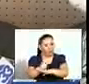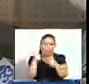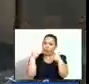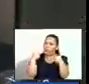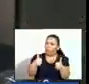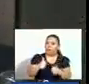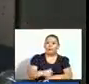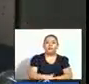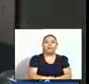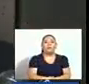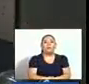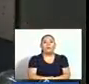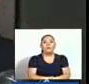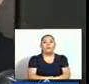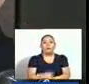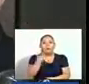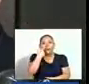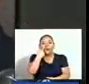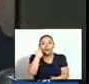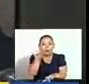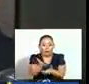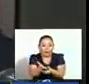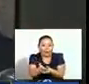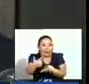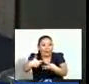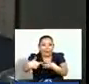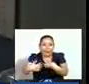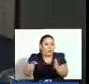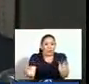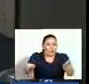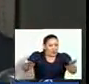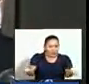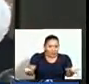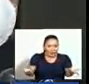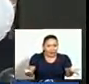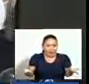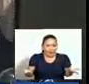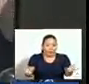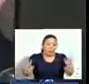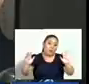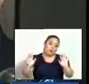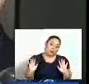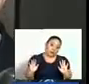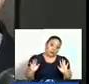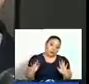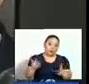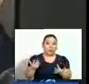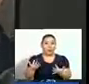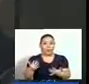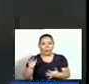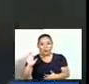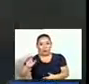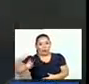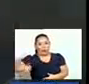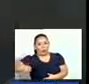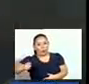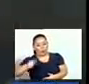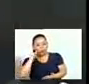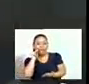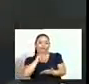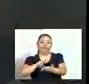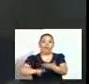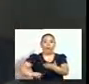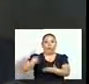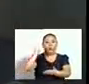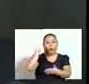correctos. No tiene fundamento jurídico, ninguno. Así es que esperamos que el tribunal lo valore, porque el